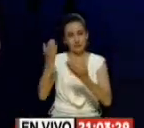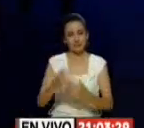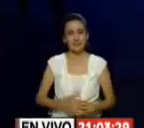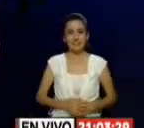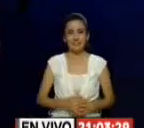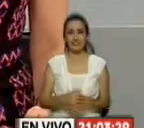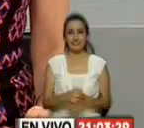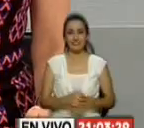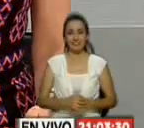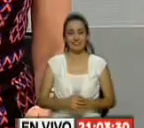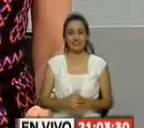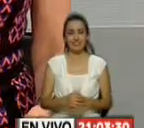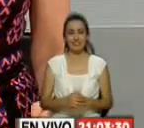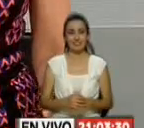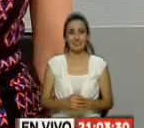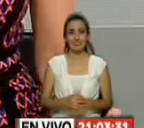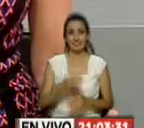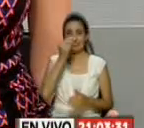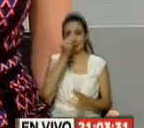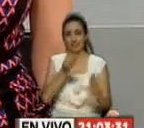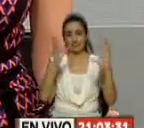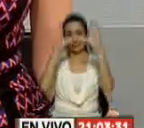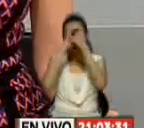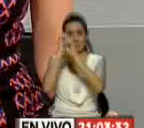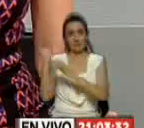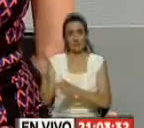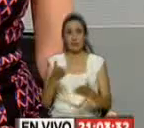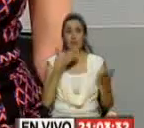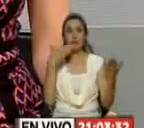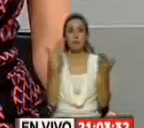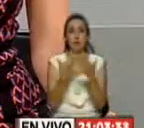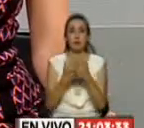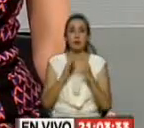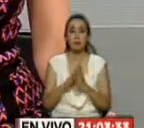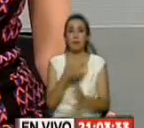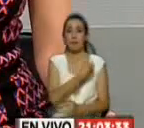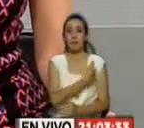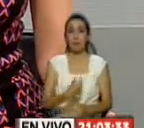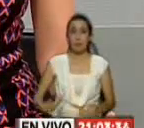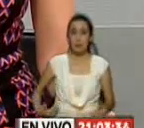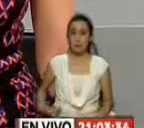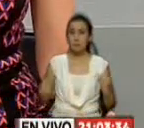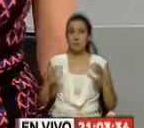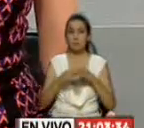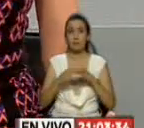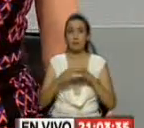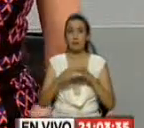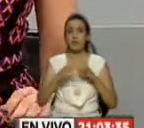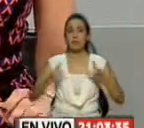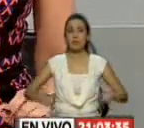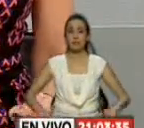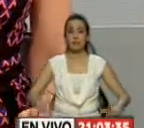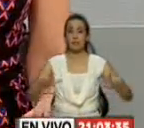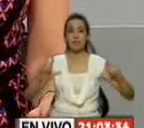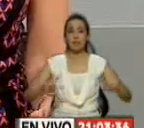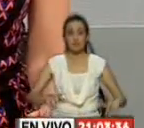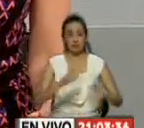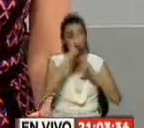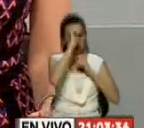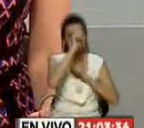noches. Buenas noches, Olga. Muchísimas gracias por ese informe. El presidente de la República, Lenín Moreno, encabezó la ceremonia